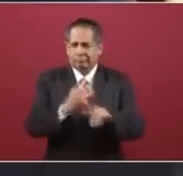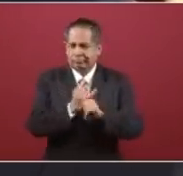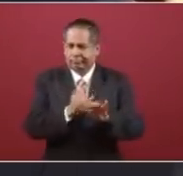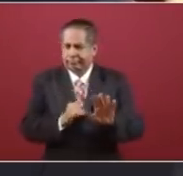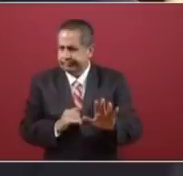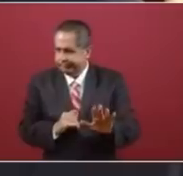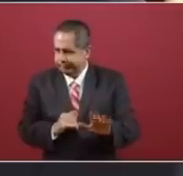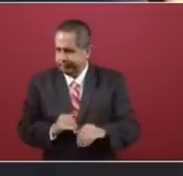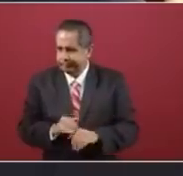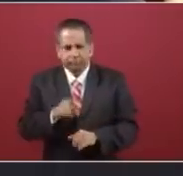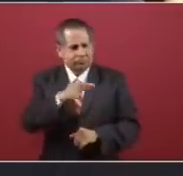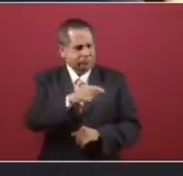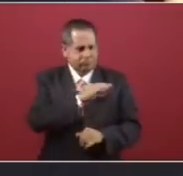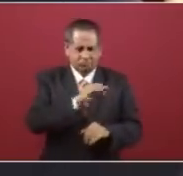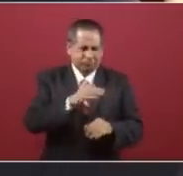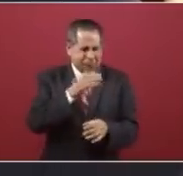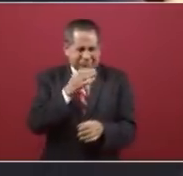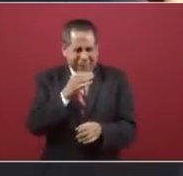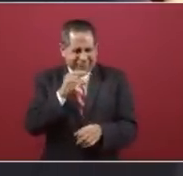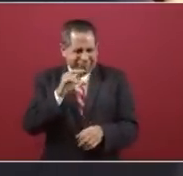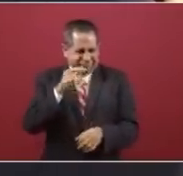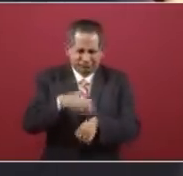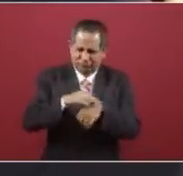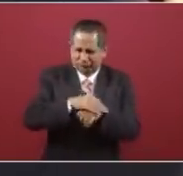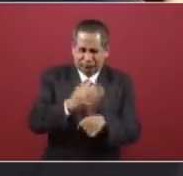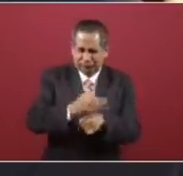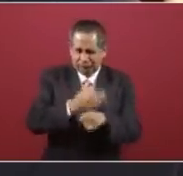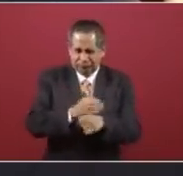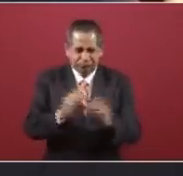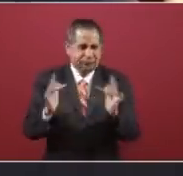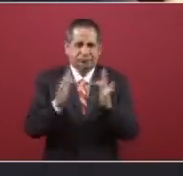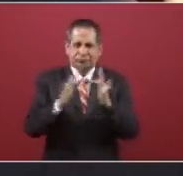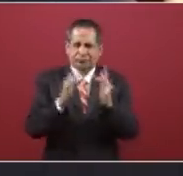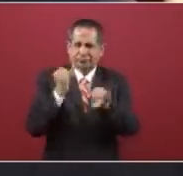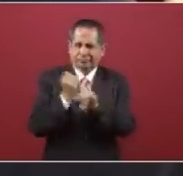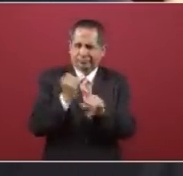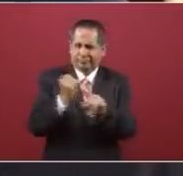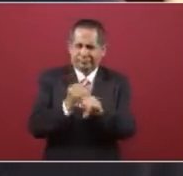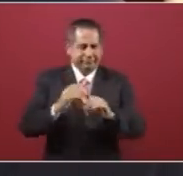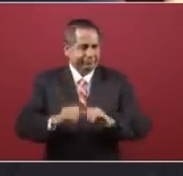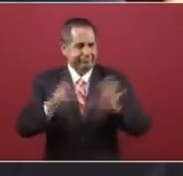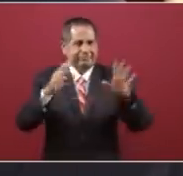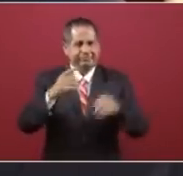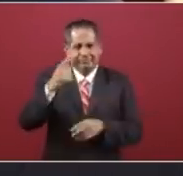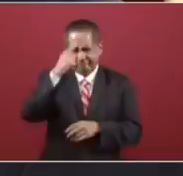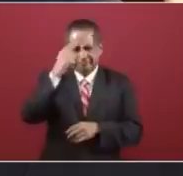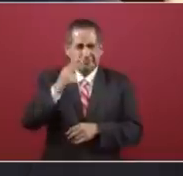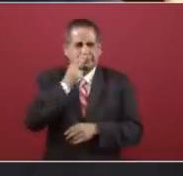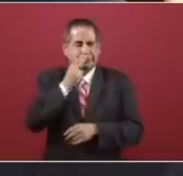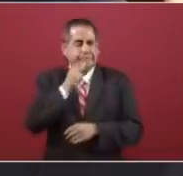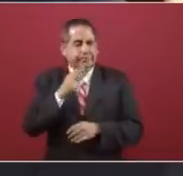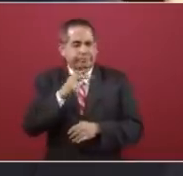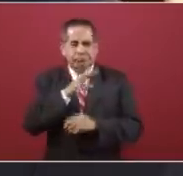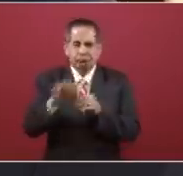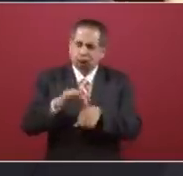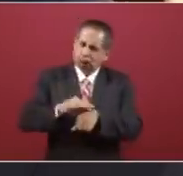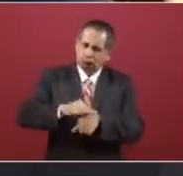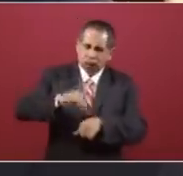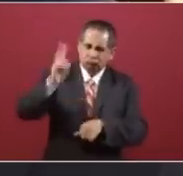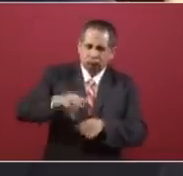Sí. Vas a estar ya eh conectado en tiempo